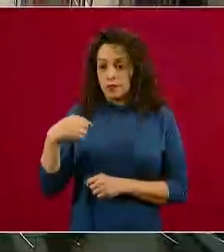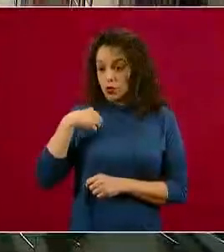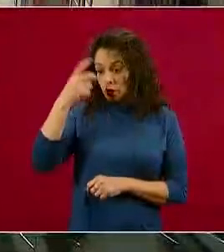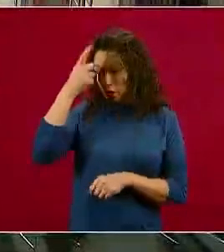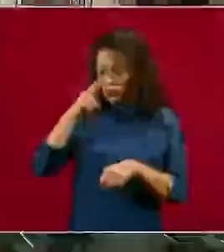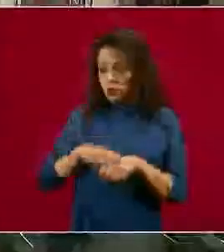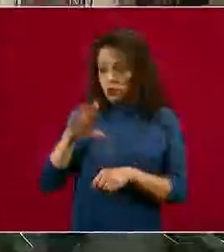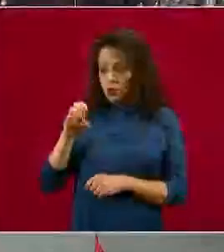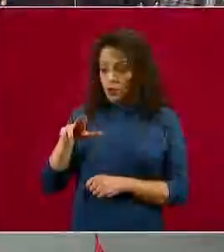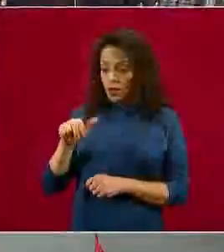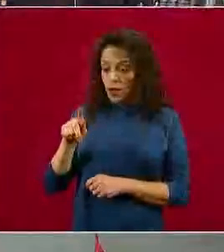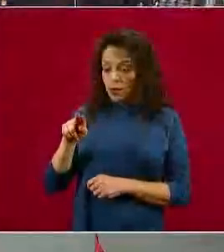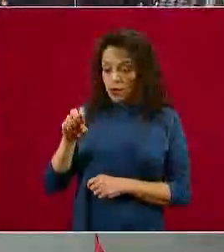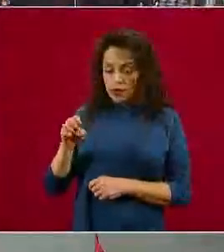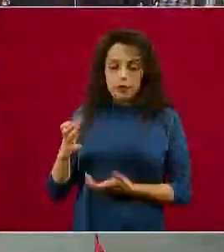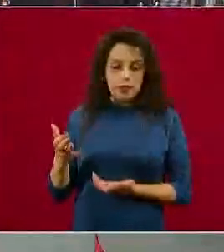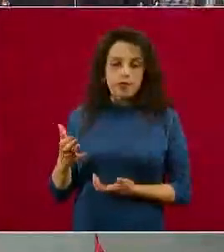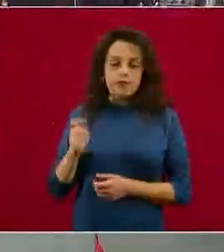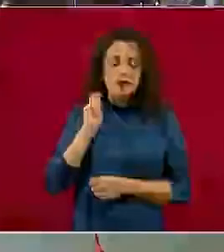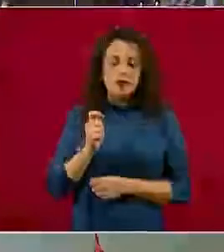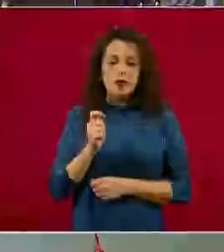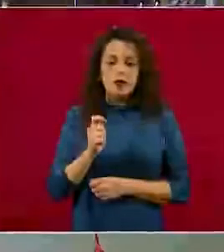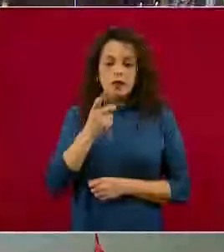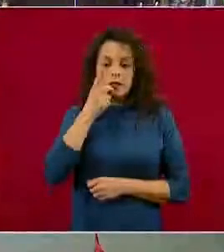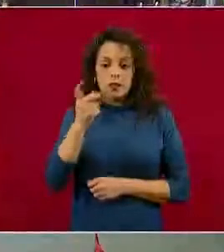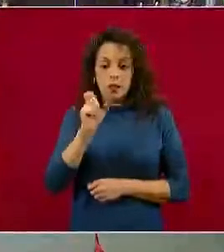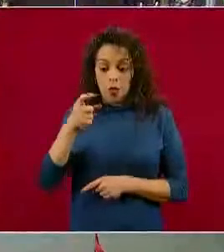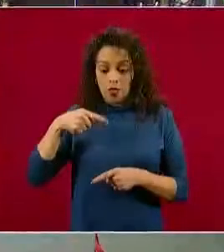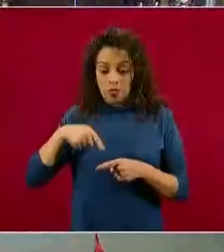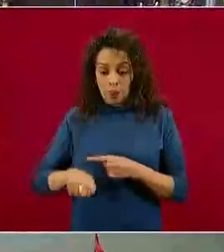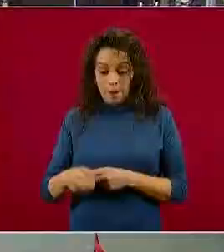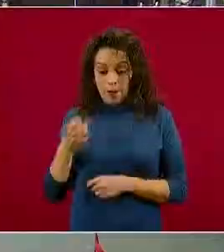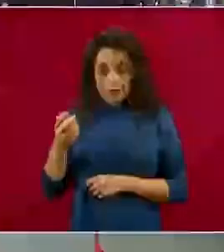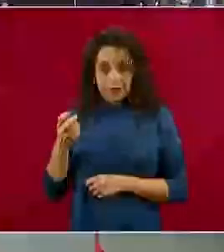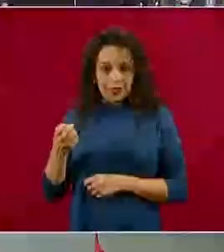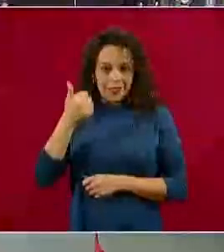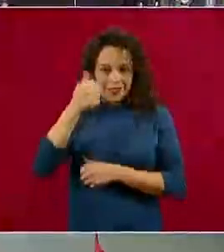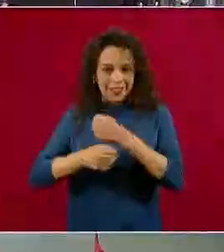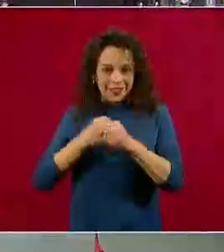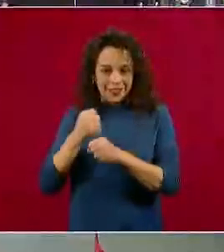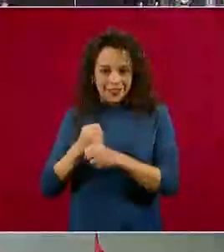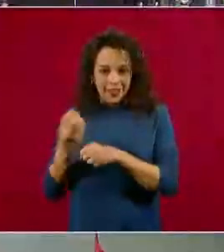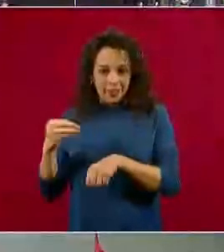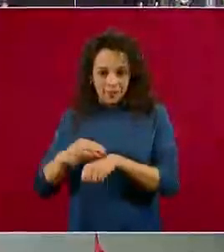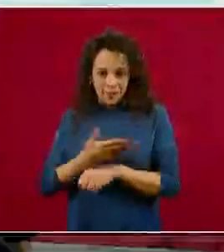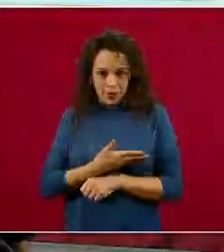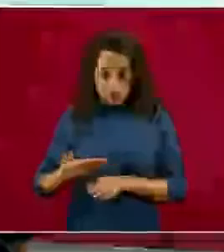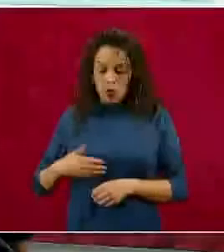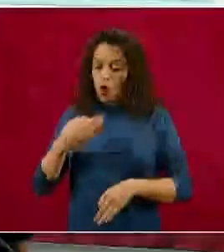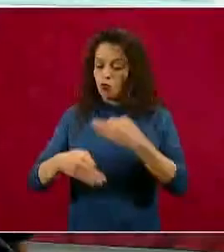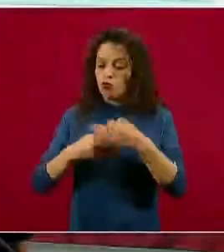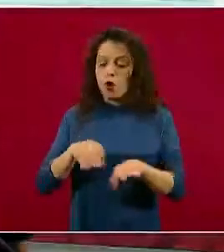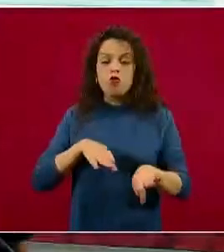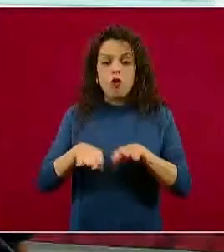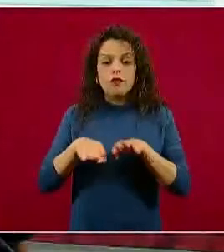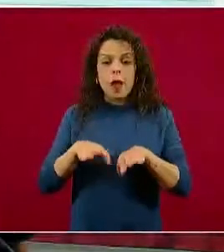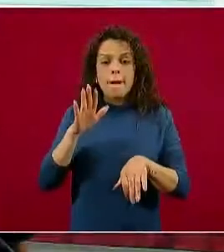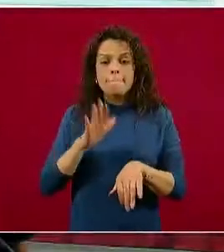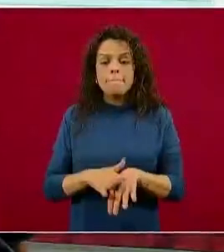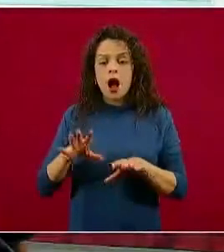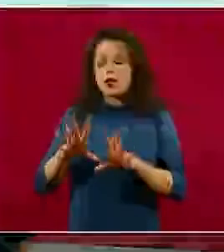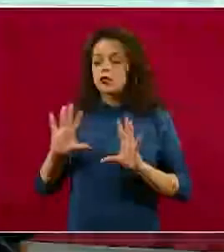principalmente porque también, como se comentó a un inicio del sexenio, estamos trabajando ya en una forma mucho más integral el